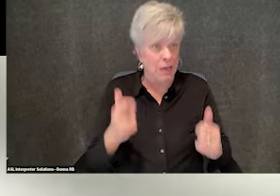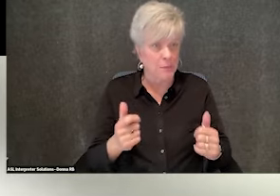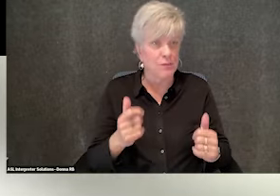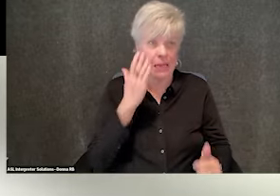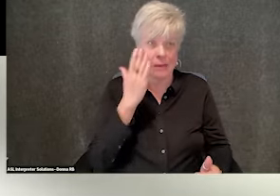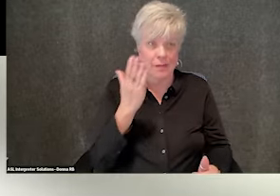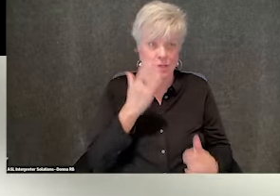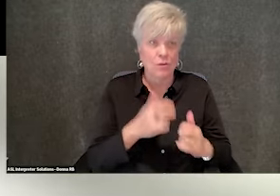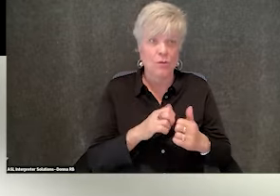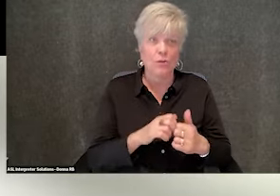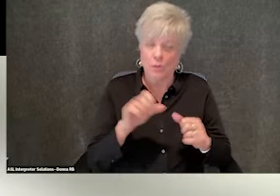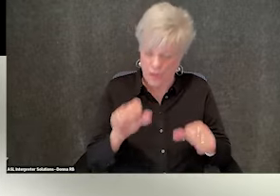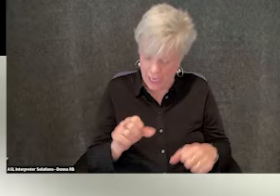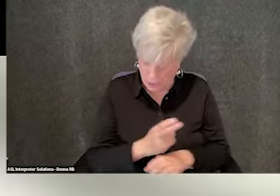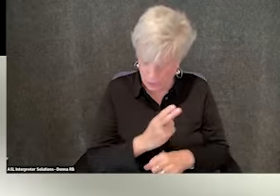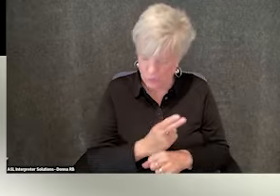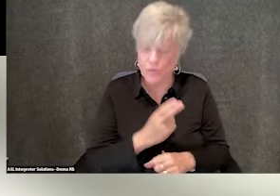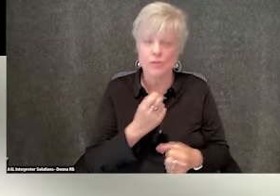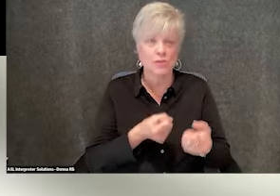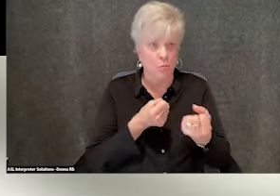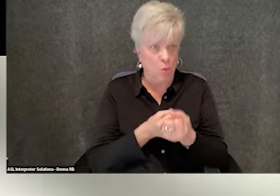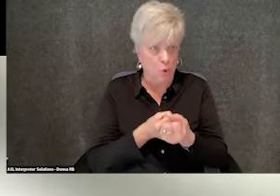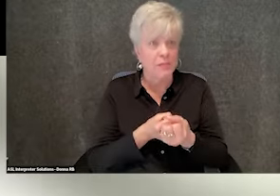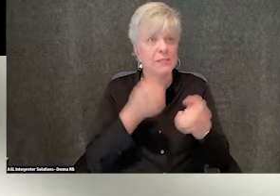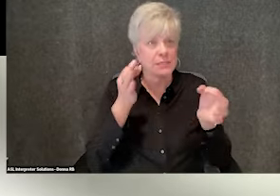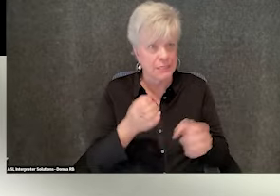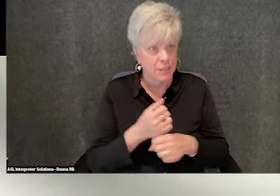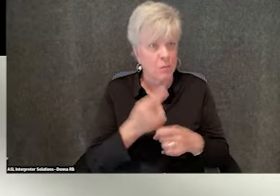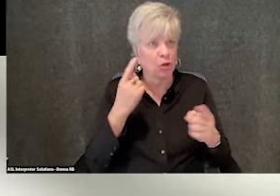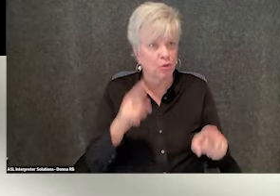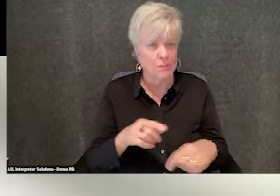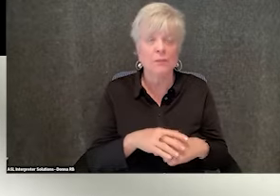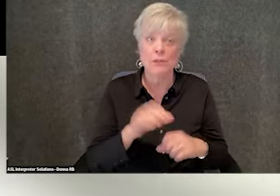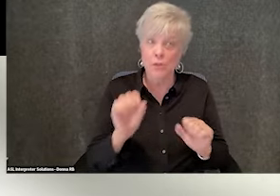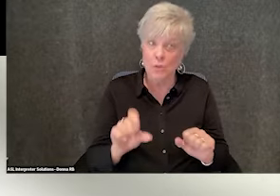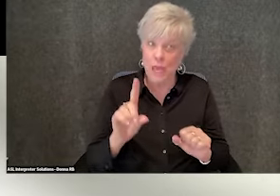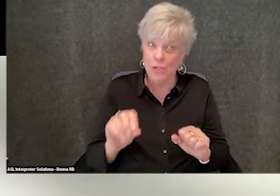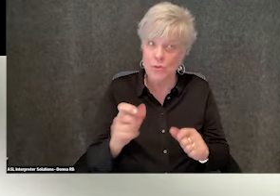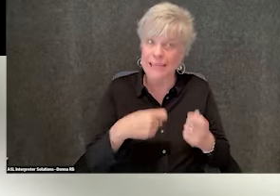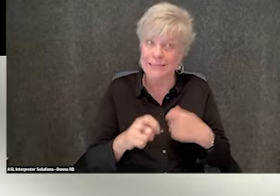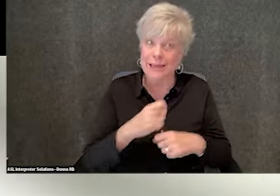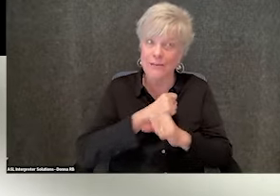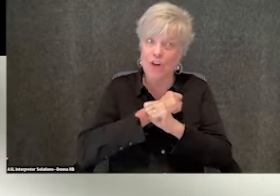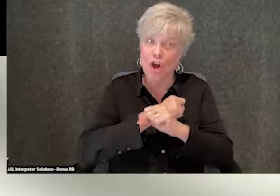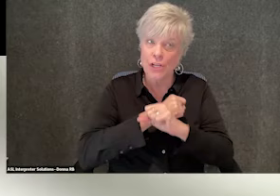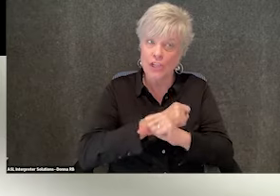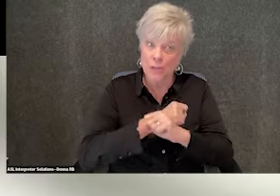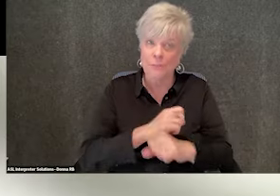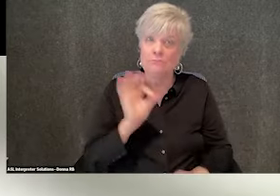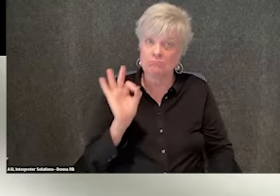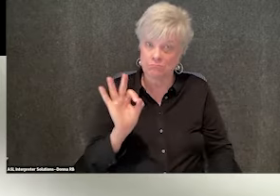uno tiene un individuo con Alzheimer y con problemas de la vista, lo puede